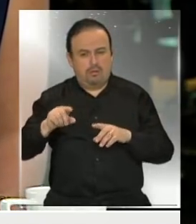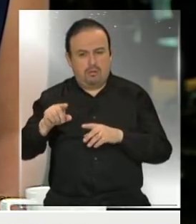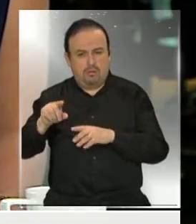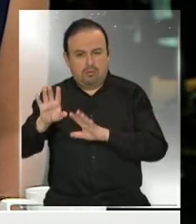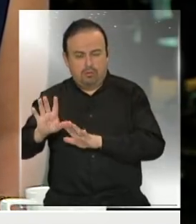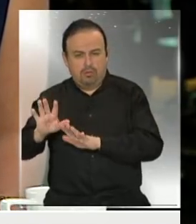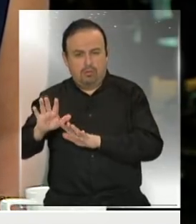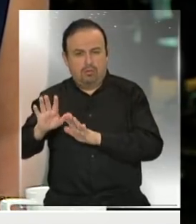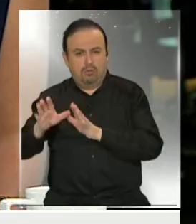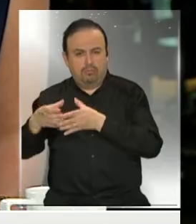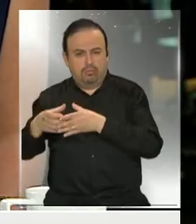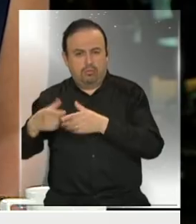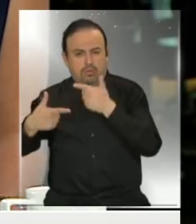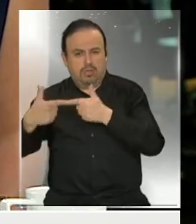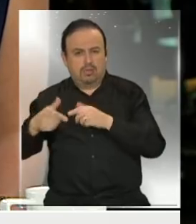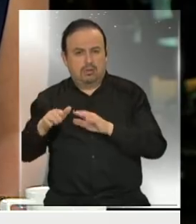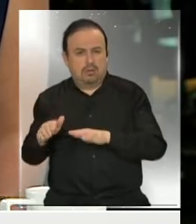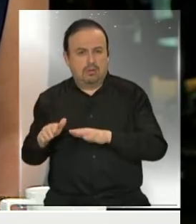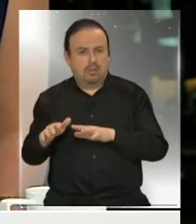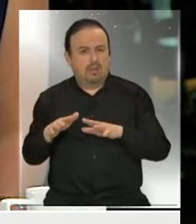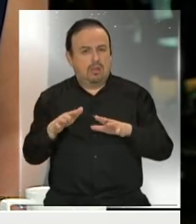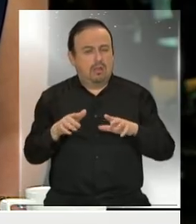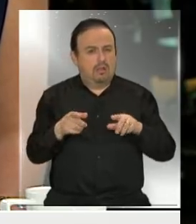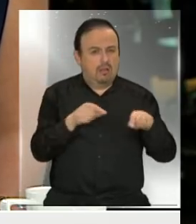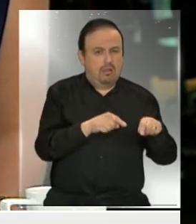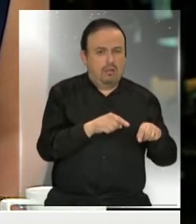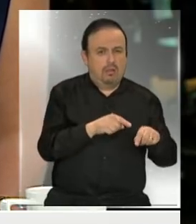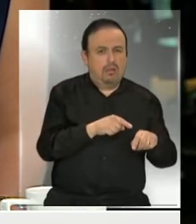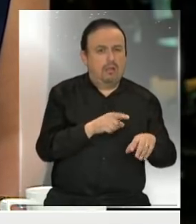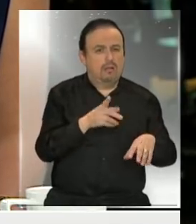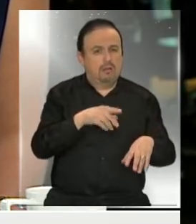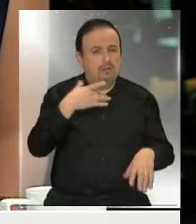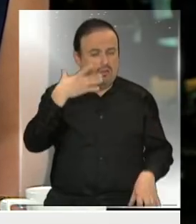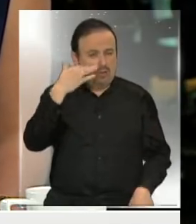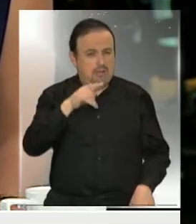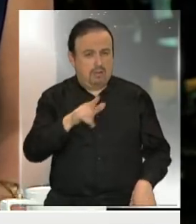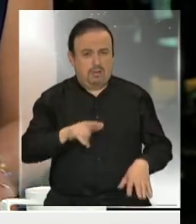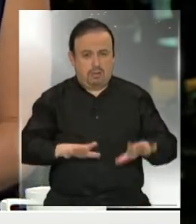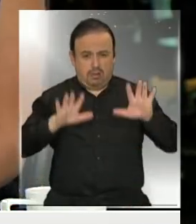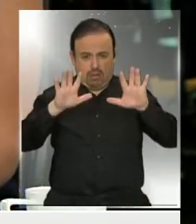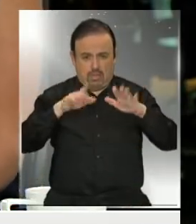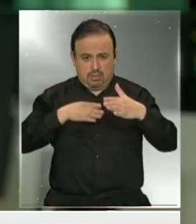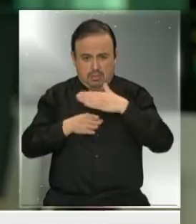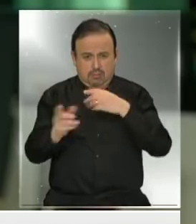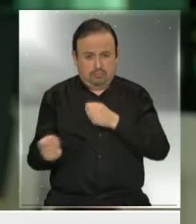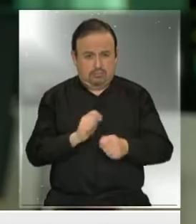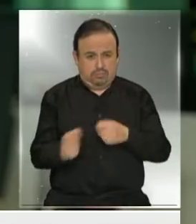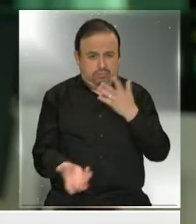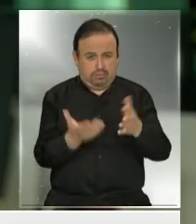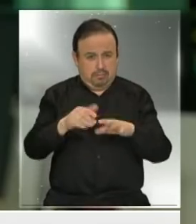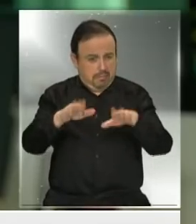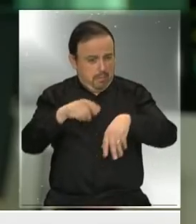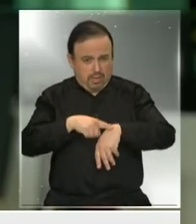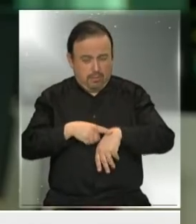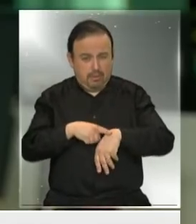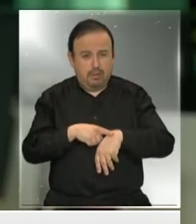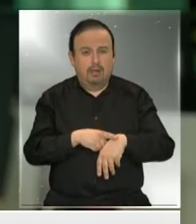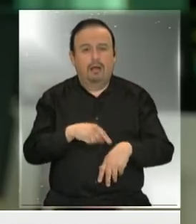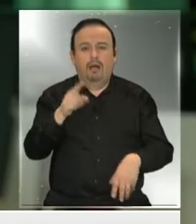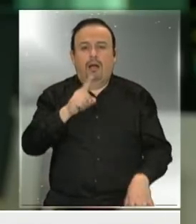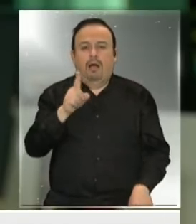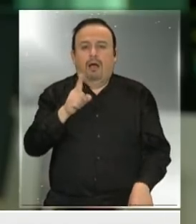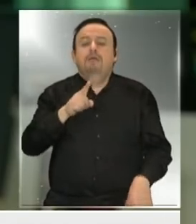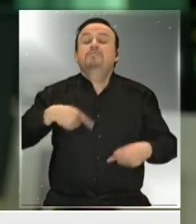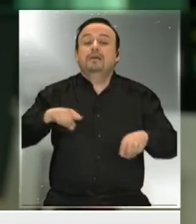en un domicilio político hay situaciones de metro al mismo tiempo eso no es un